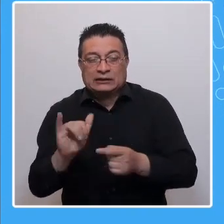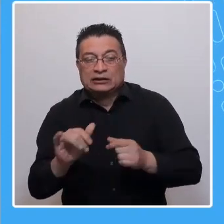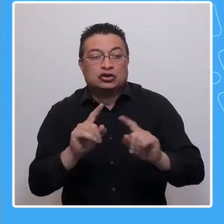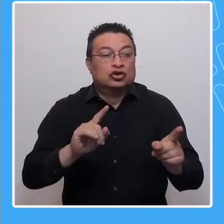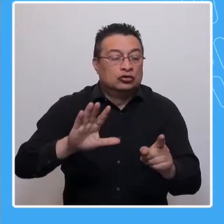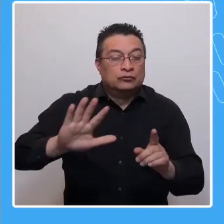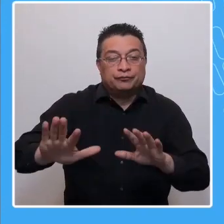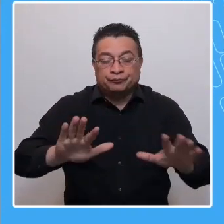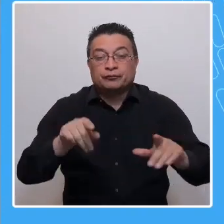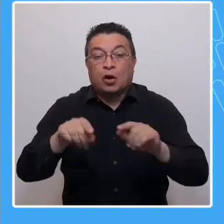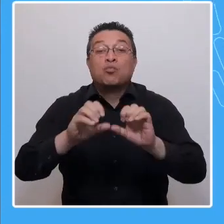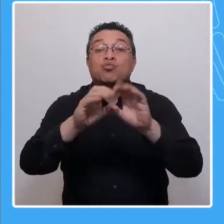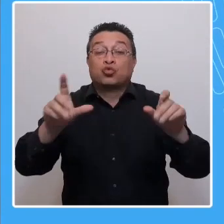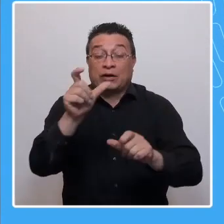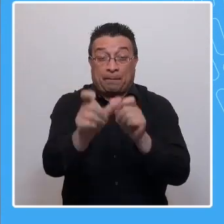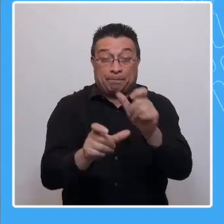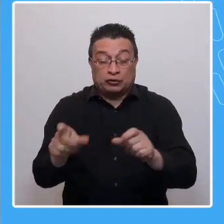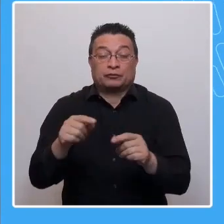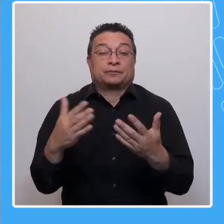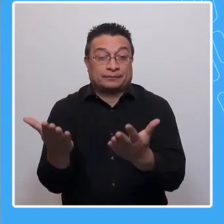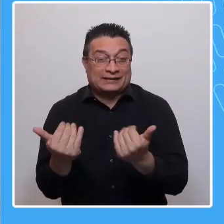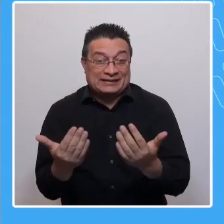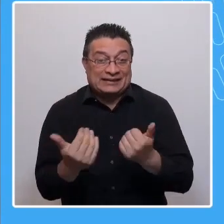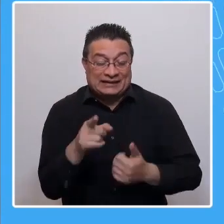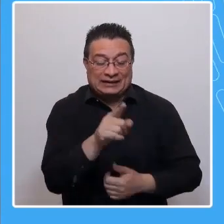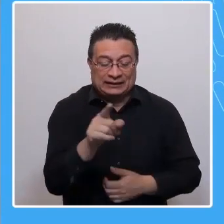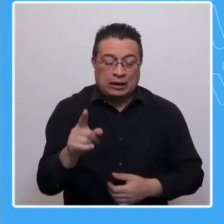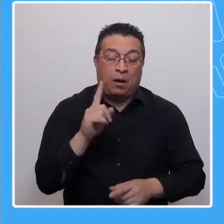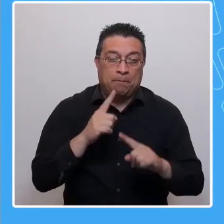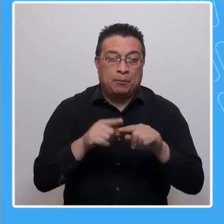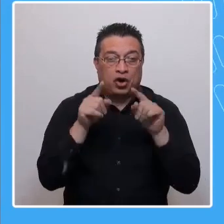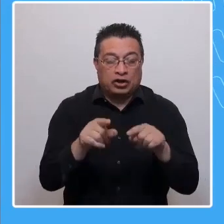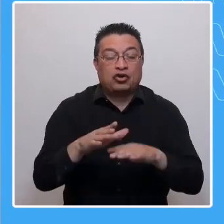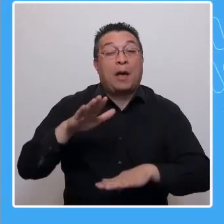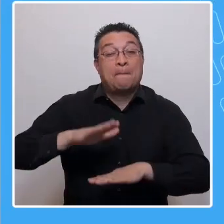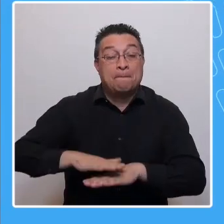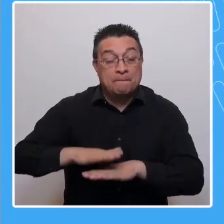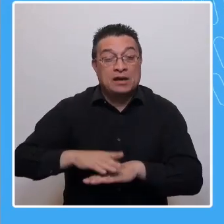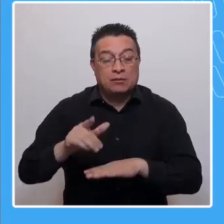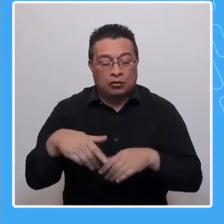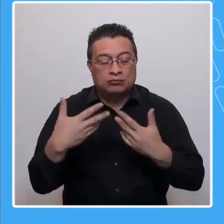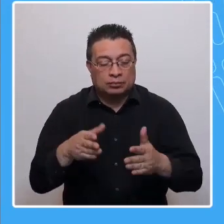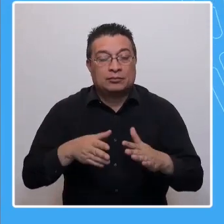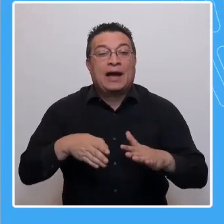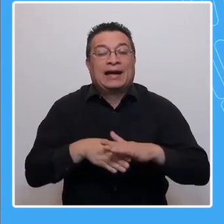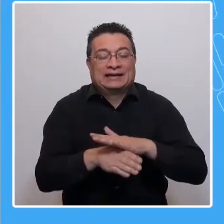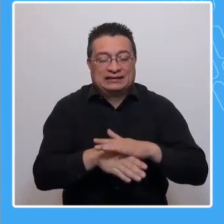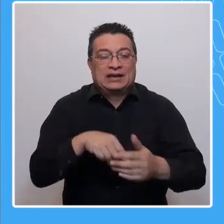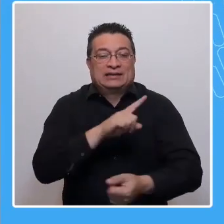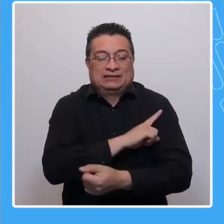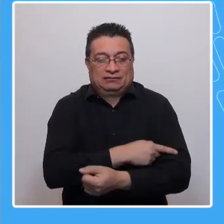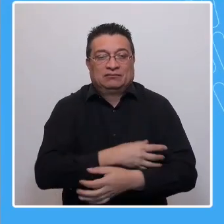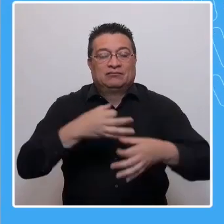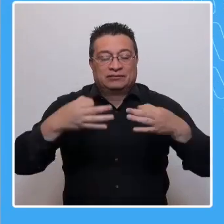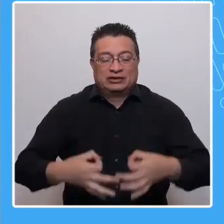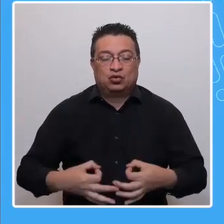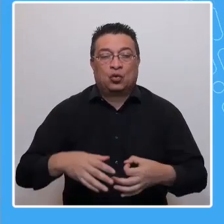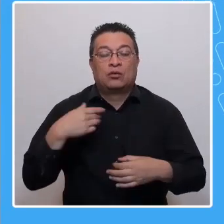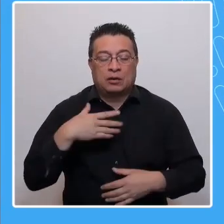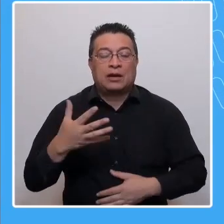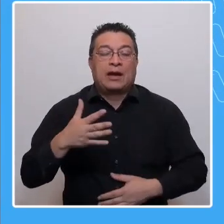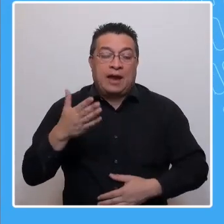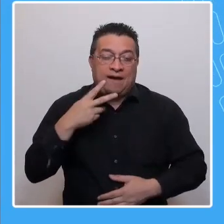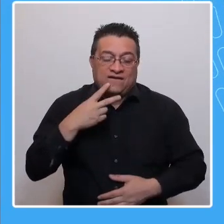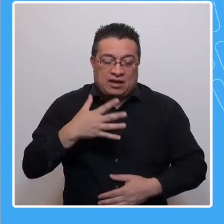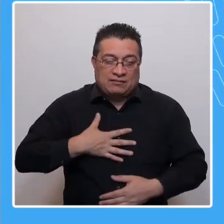sabemos que hay muchas personas que por supuesto necesitan y por eso se establece como un mínimo vital de energía asequible y segura para sus funciones vitales, por ejemplo, aquellas